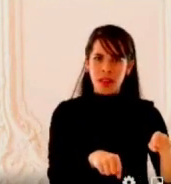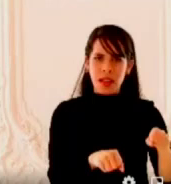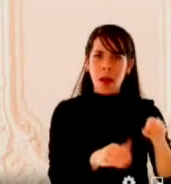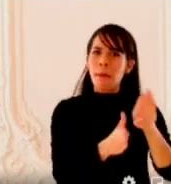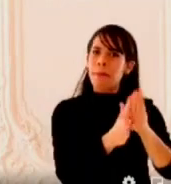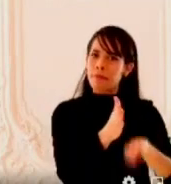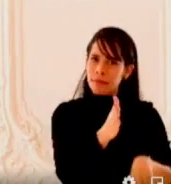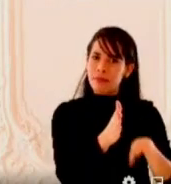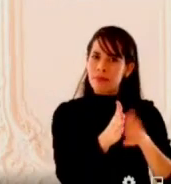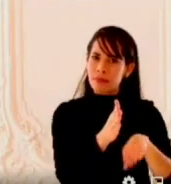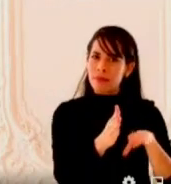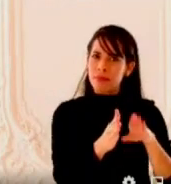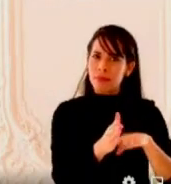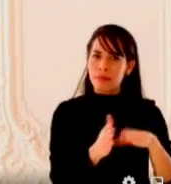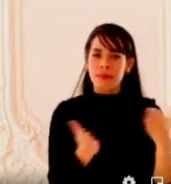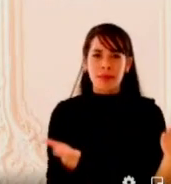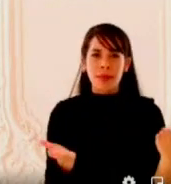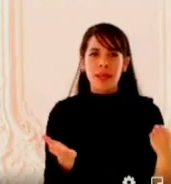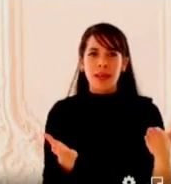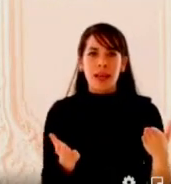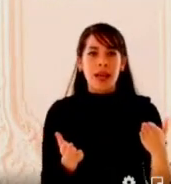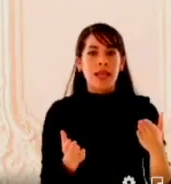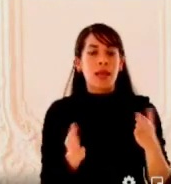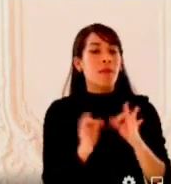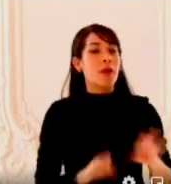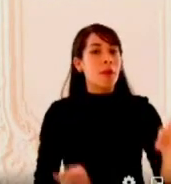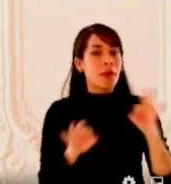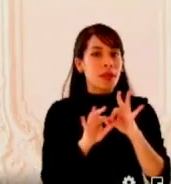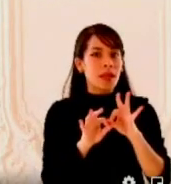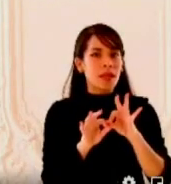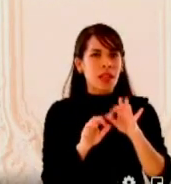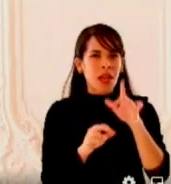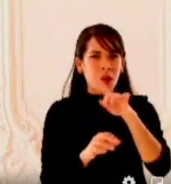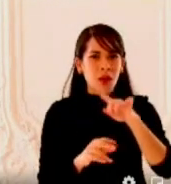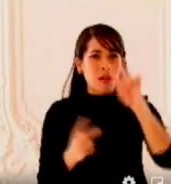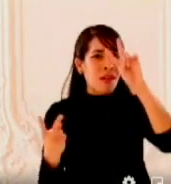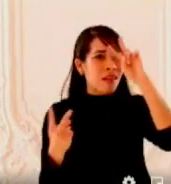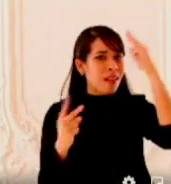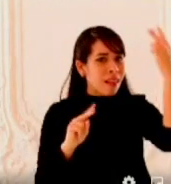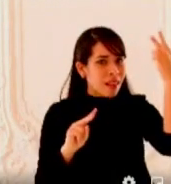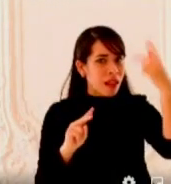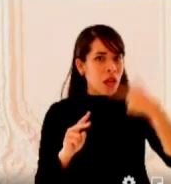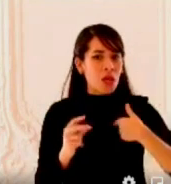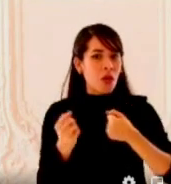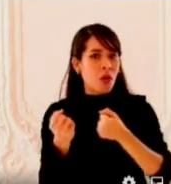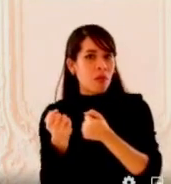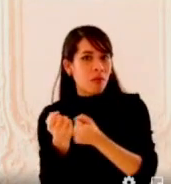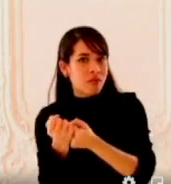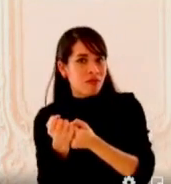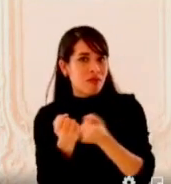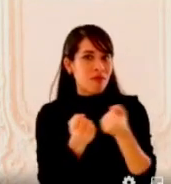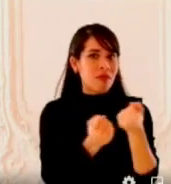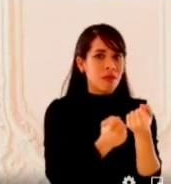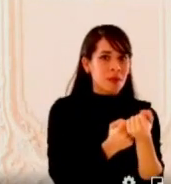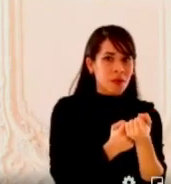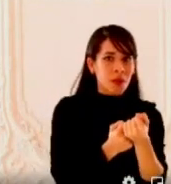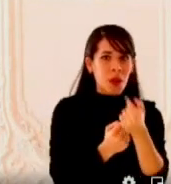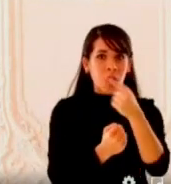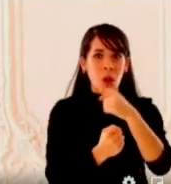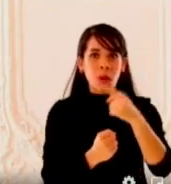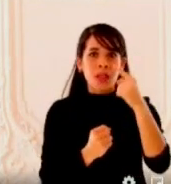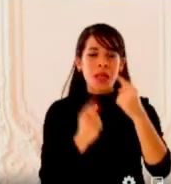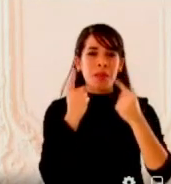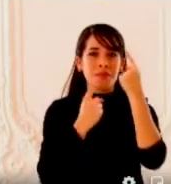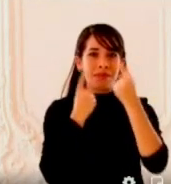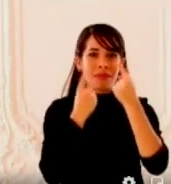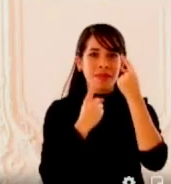sea, que no equivoquen, o sea, no confundan el apoyo que yo le doy al concepto de la P3 con